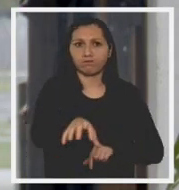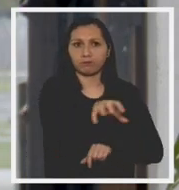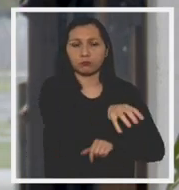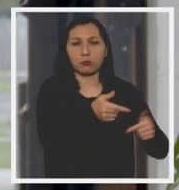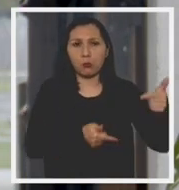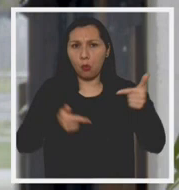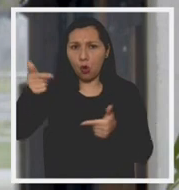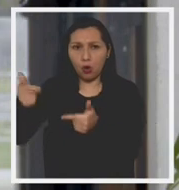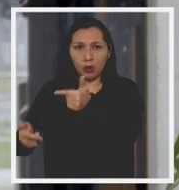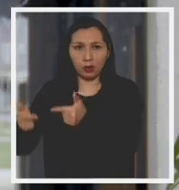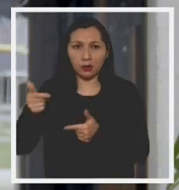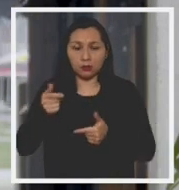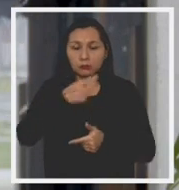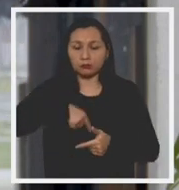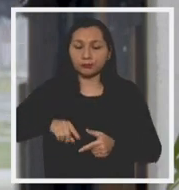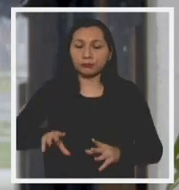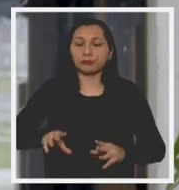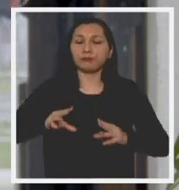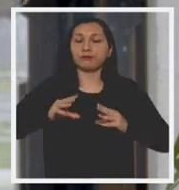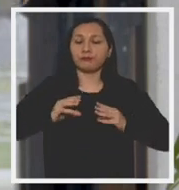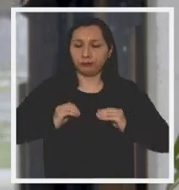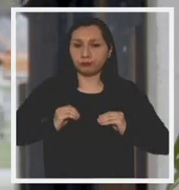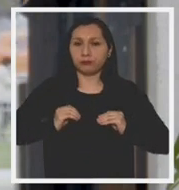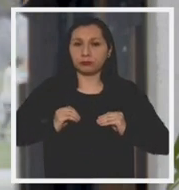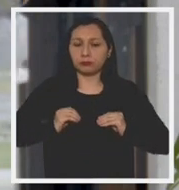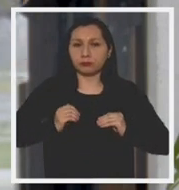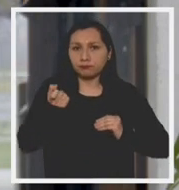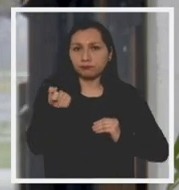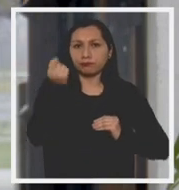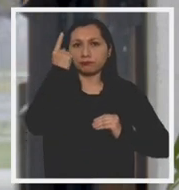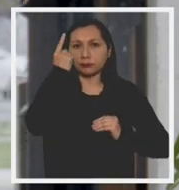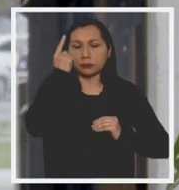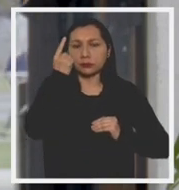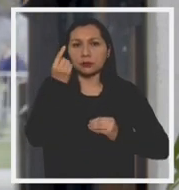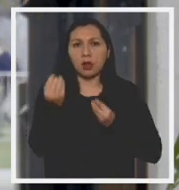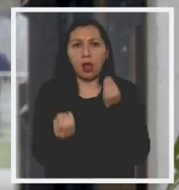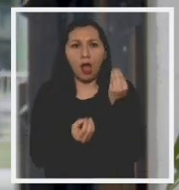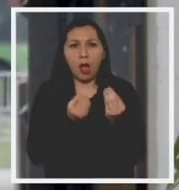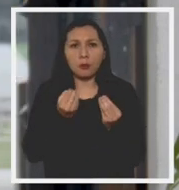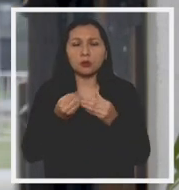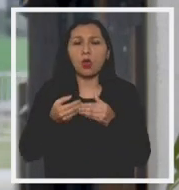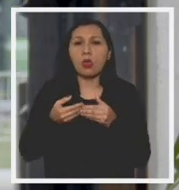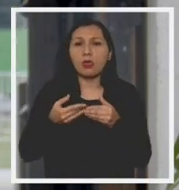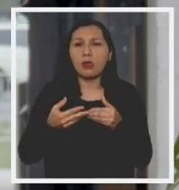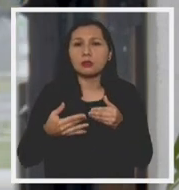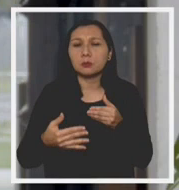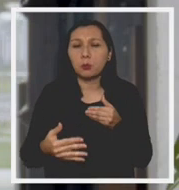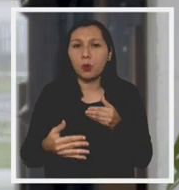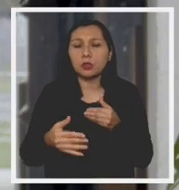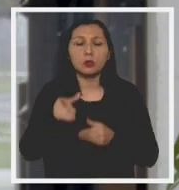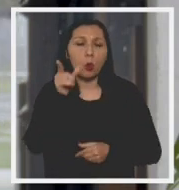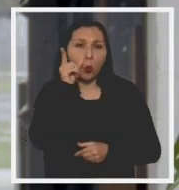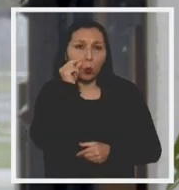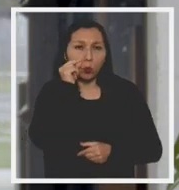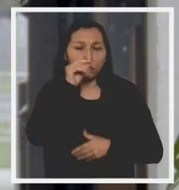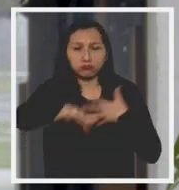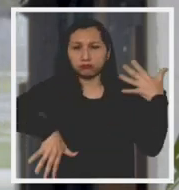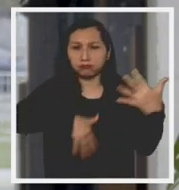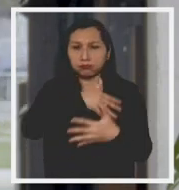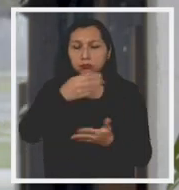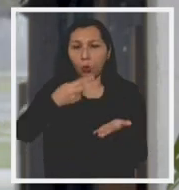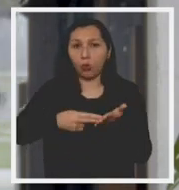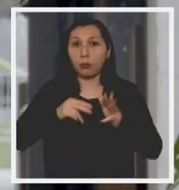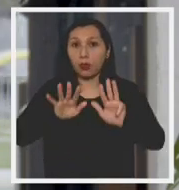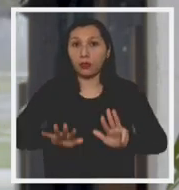políticos hemos asumido una interpretación de los eventos posteriores a octubre del